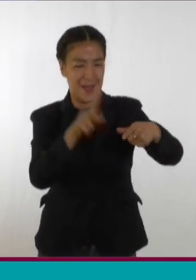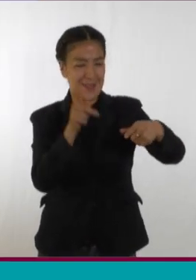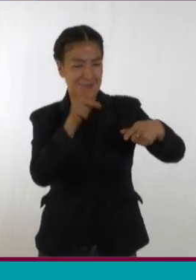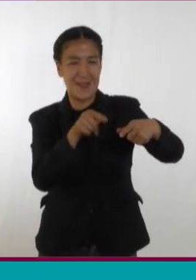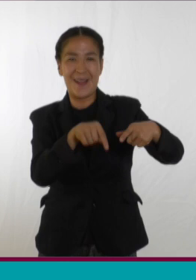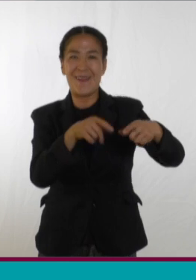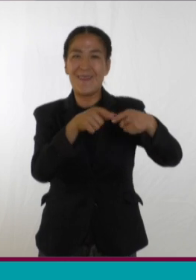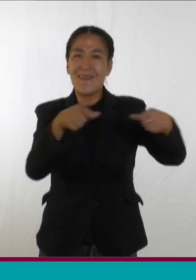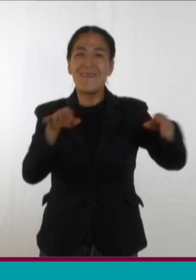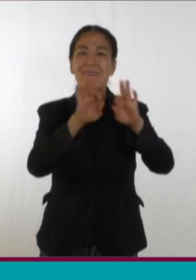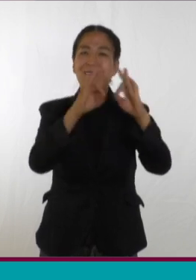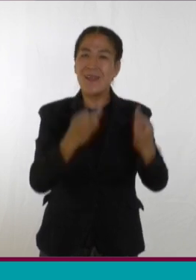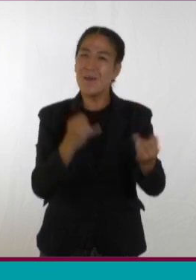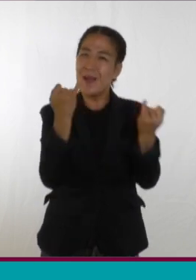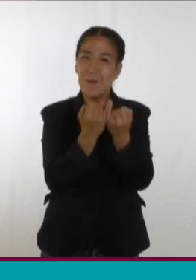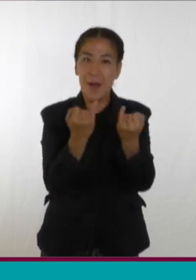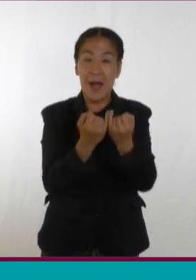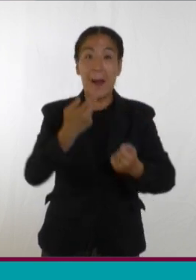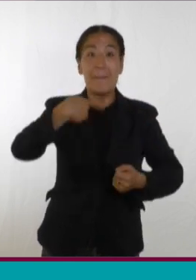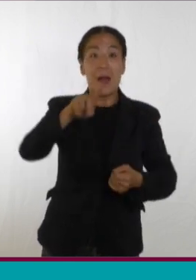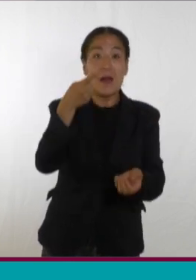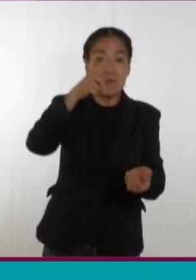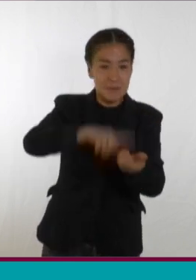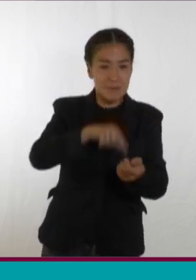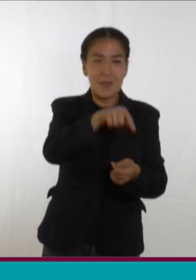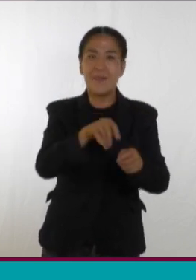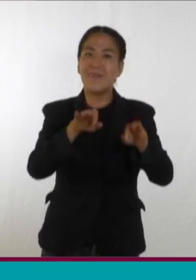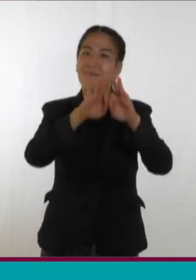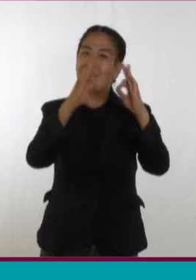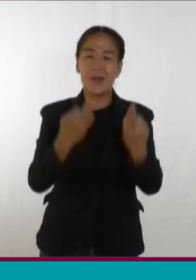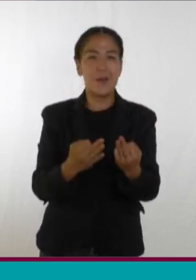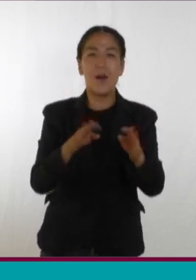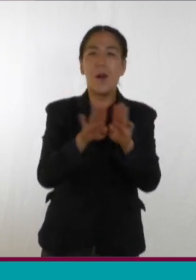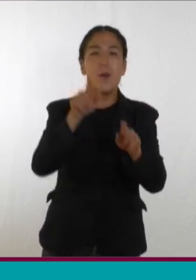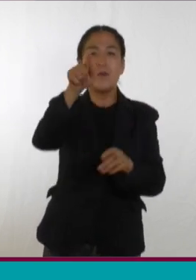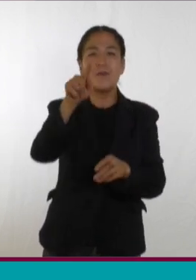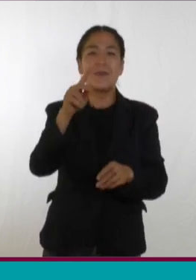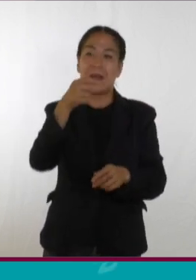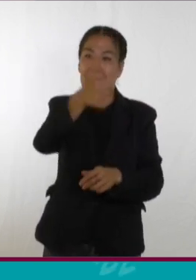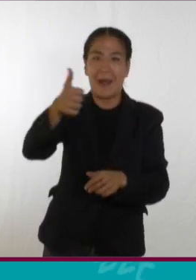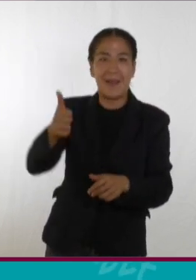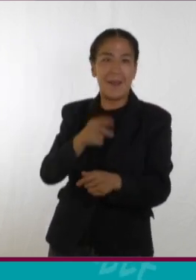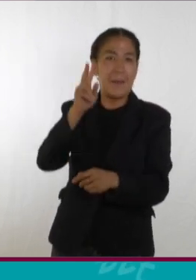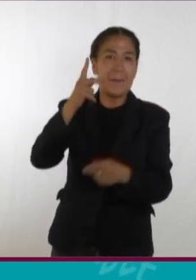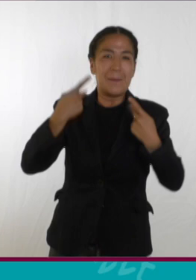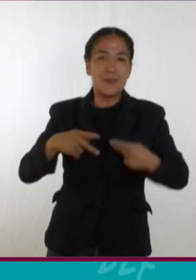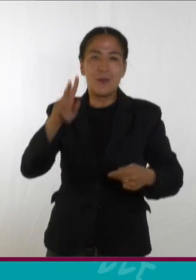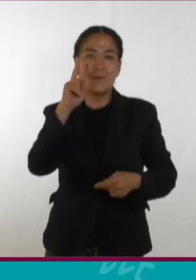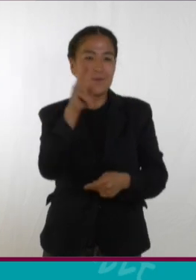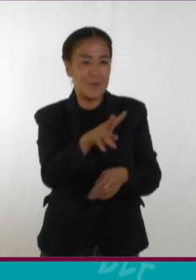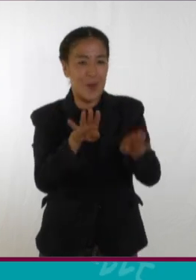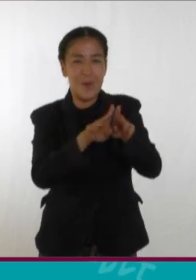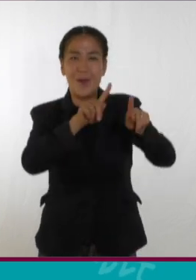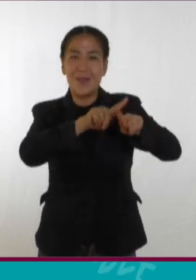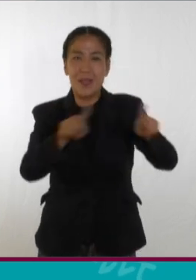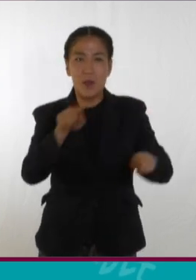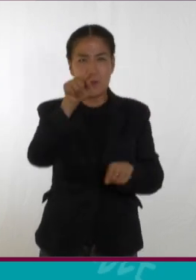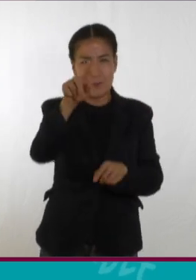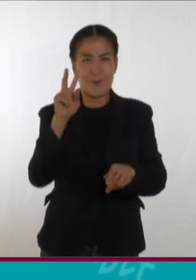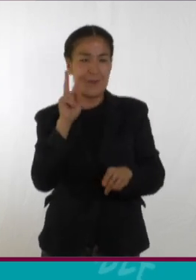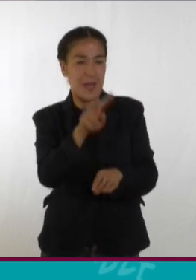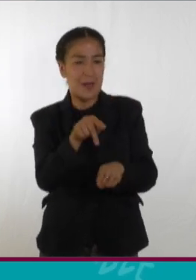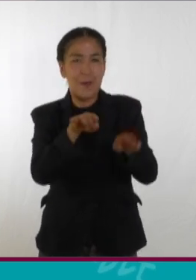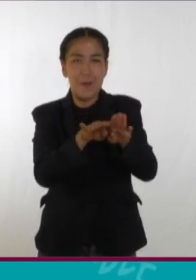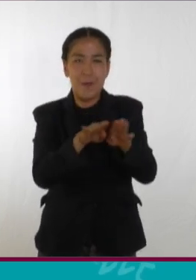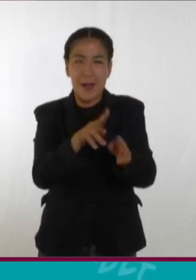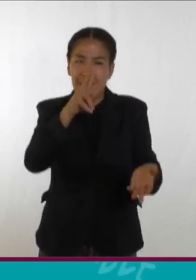pues el chocolate infinito parecería que son figuras equivalentes, pero es una ilusión óptica.